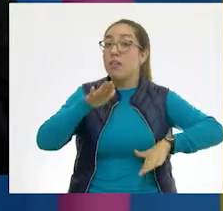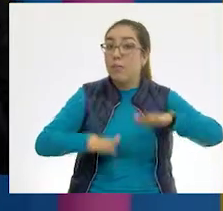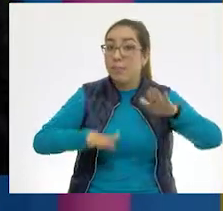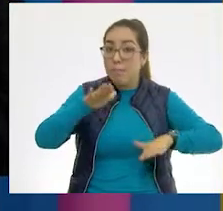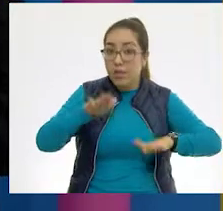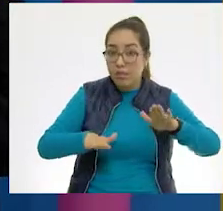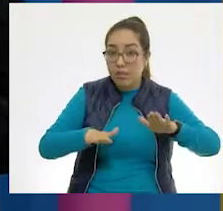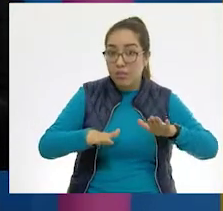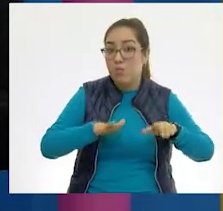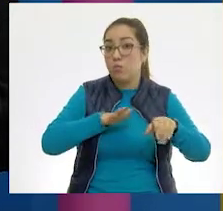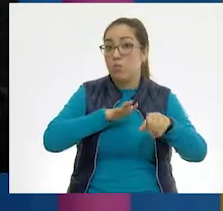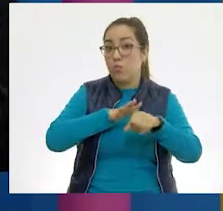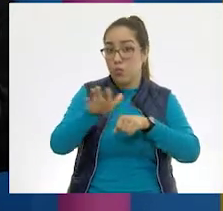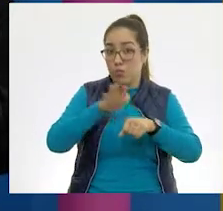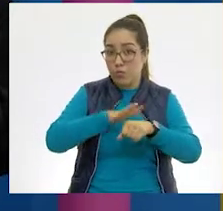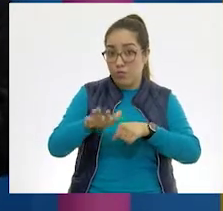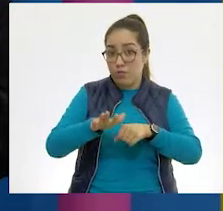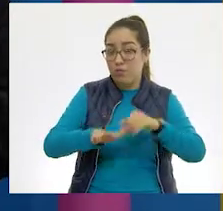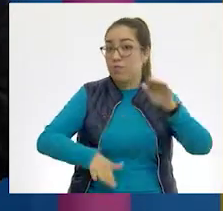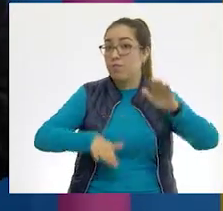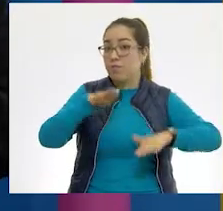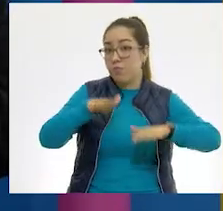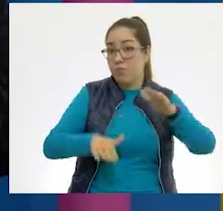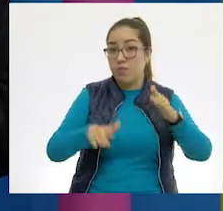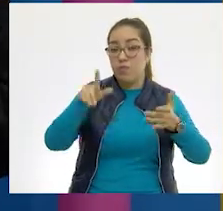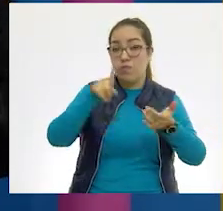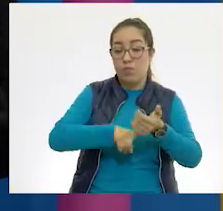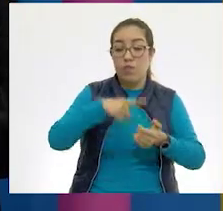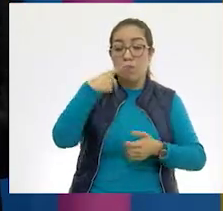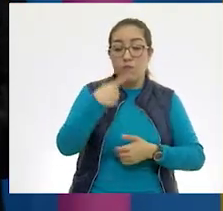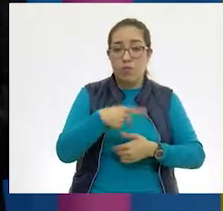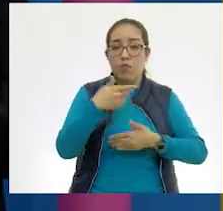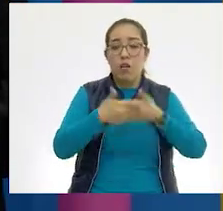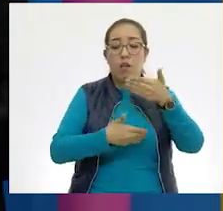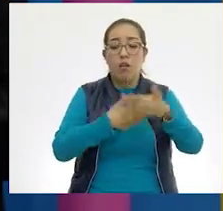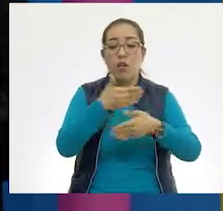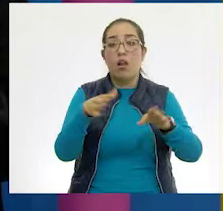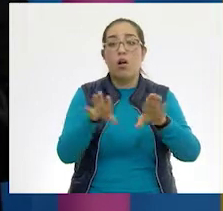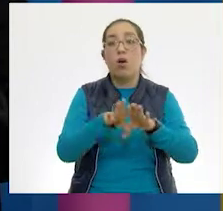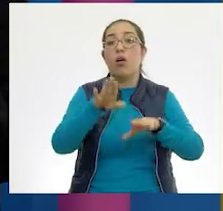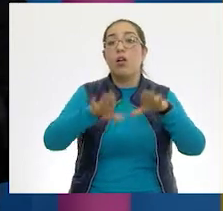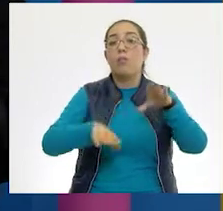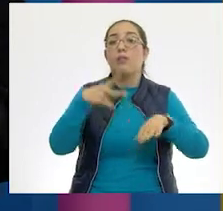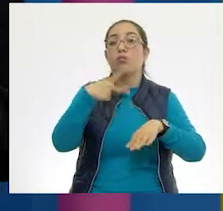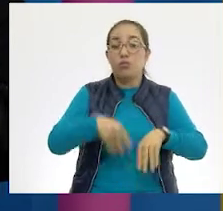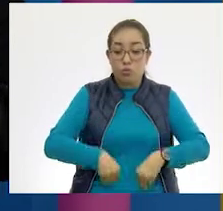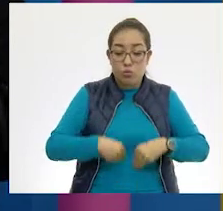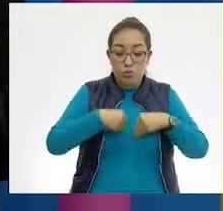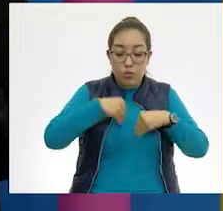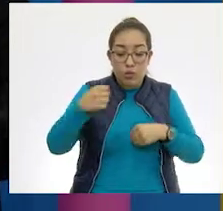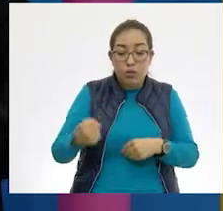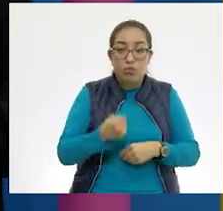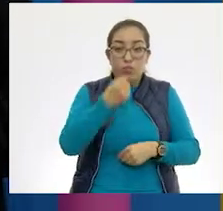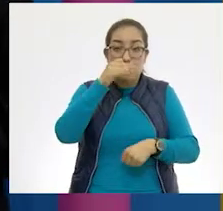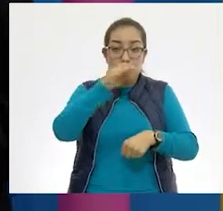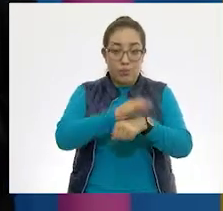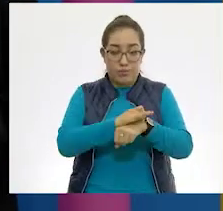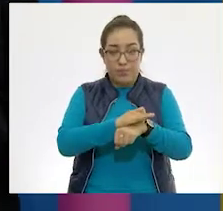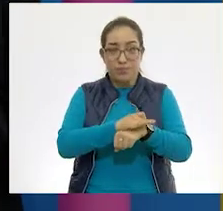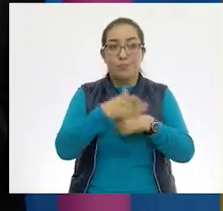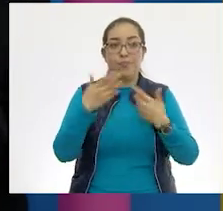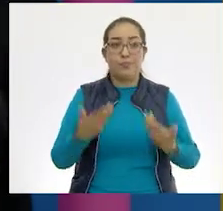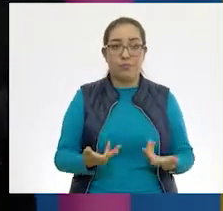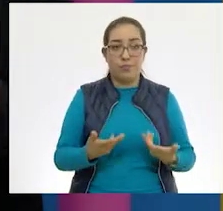energía se tendrá que gastar en la reproducción, considerando la sobrevivencia de las crías. Depende